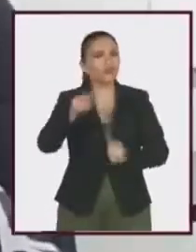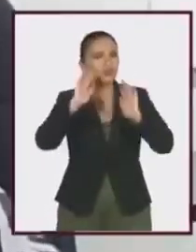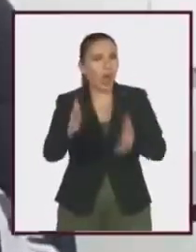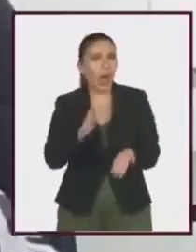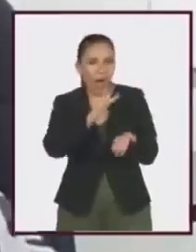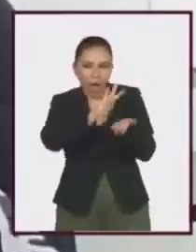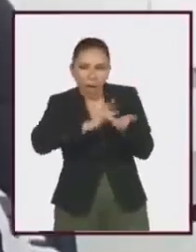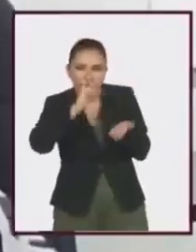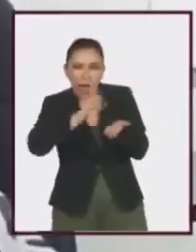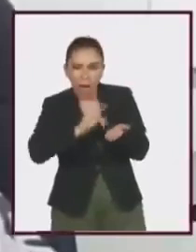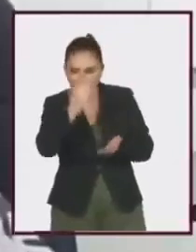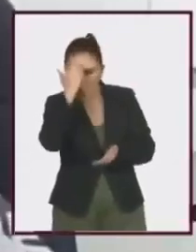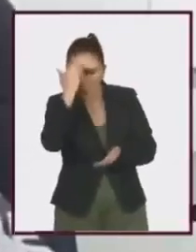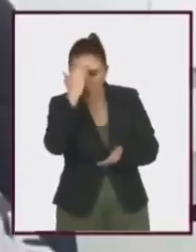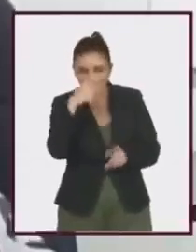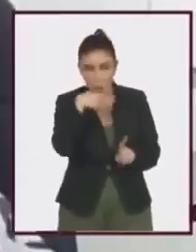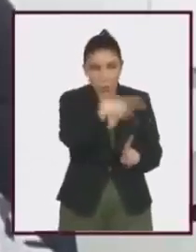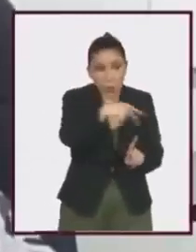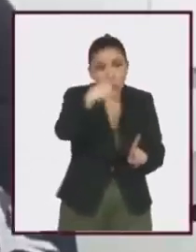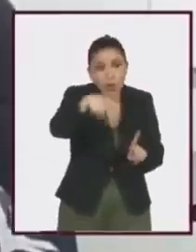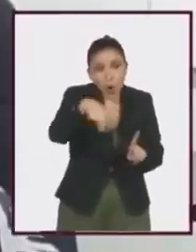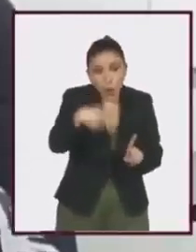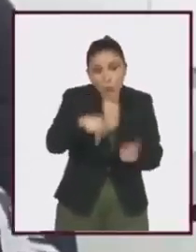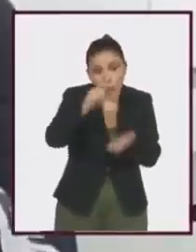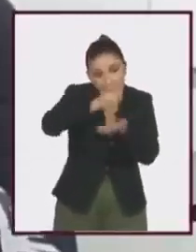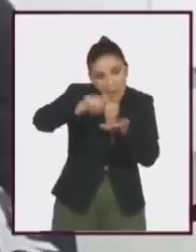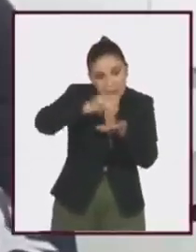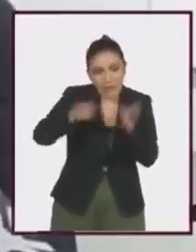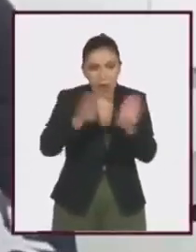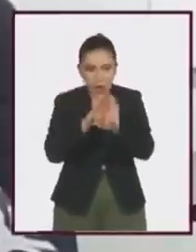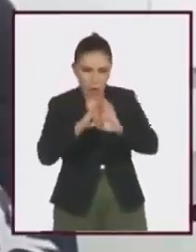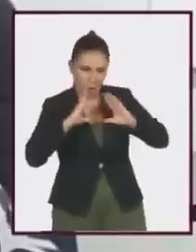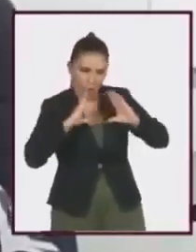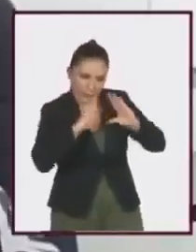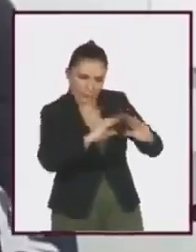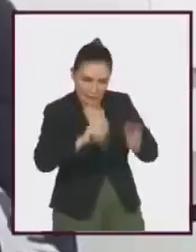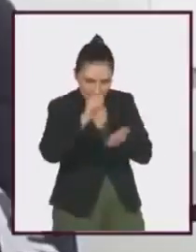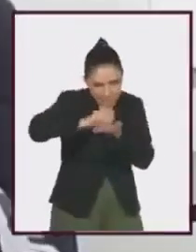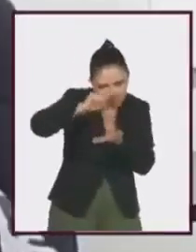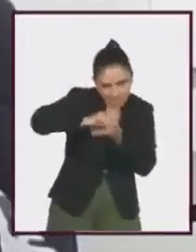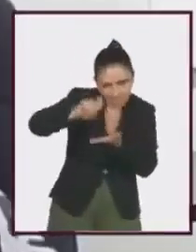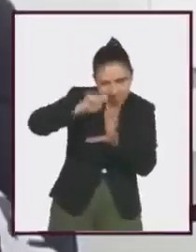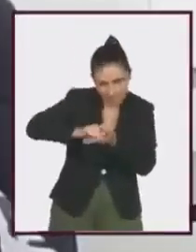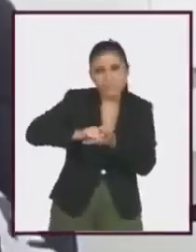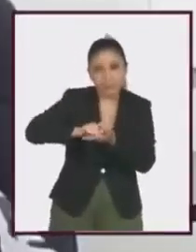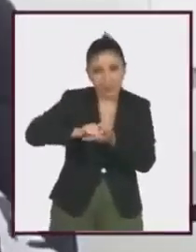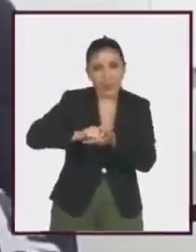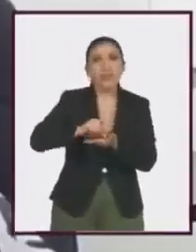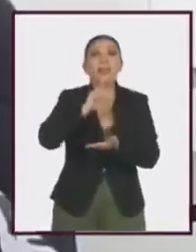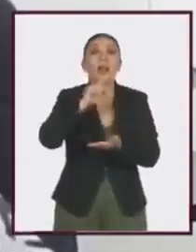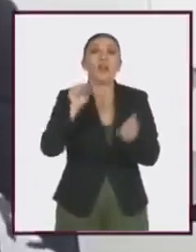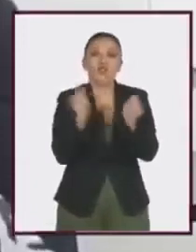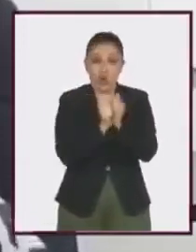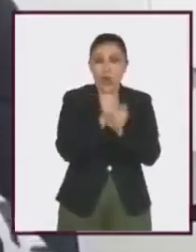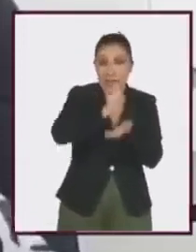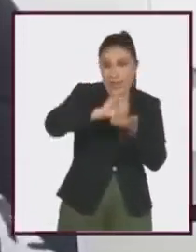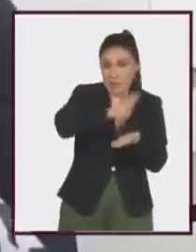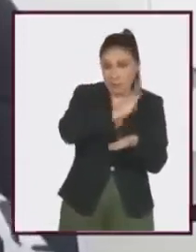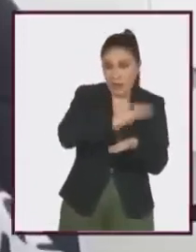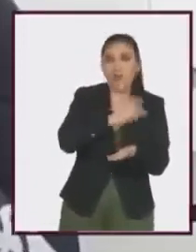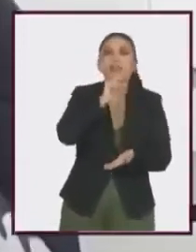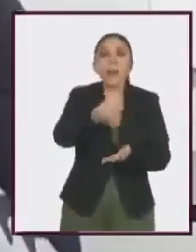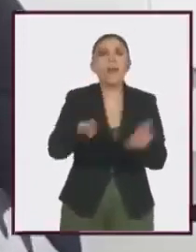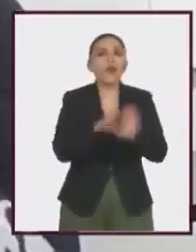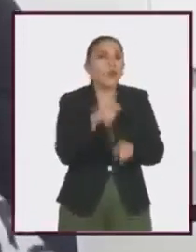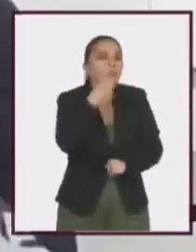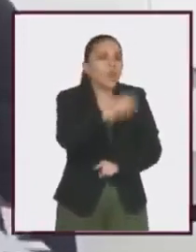Reconocer cómo se escribe el nombre propio en el lenguaje escrito y en el lenguaje de